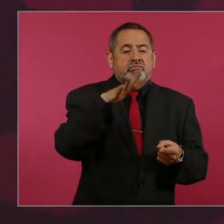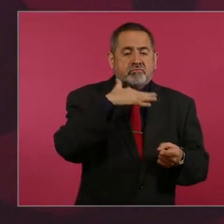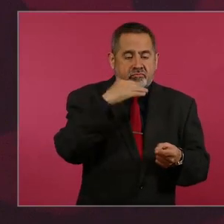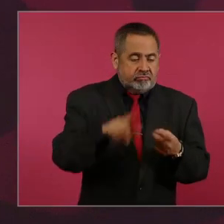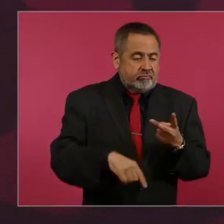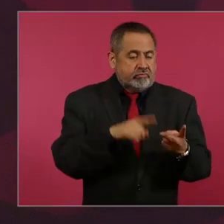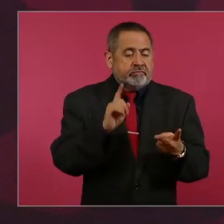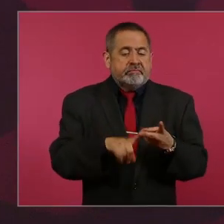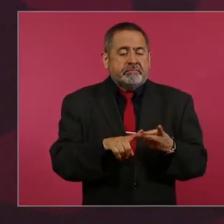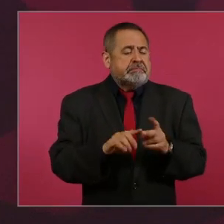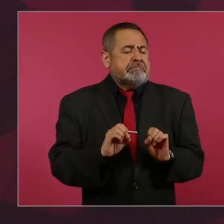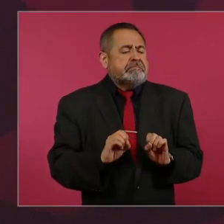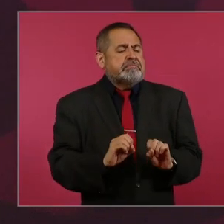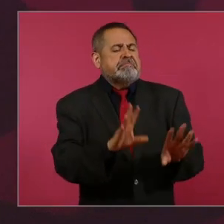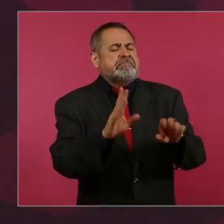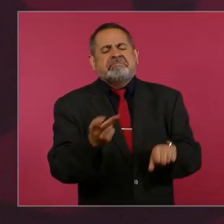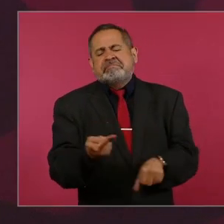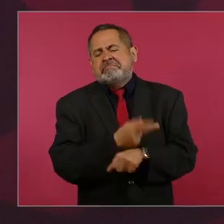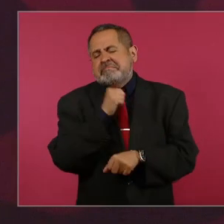impunidad.